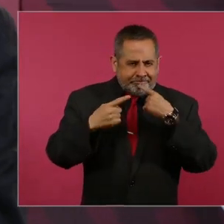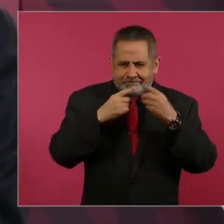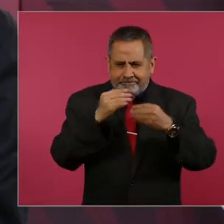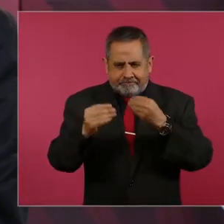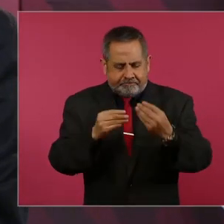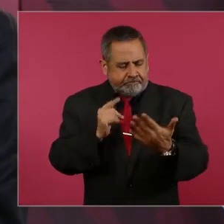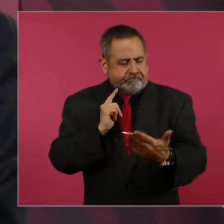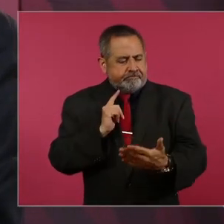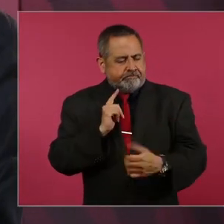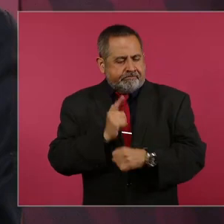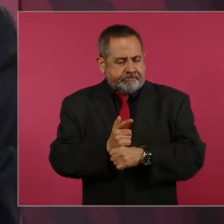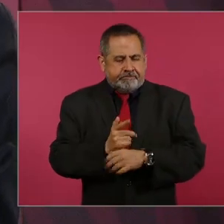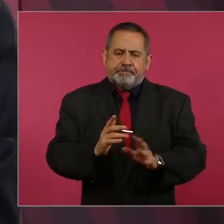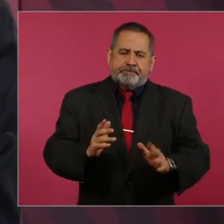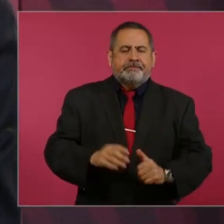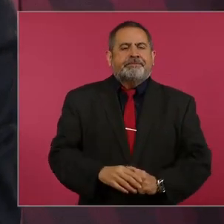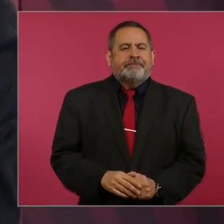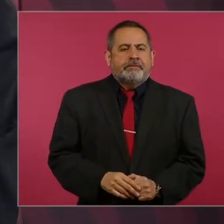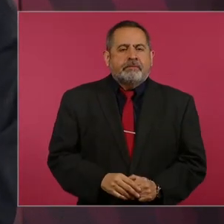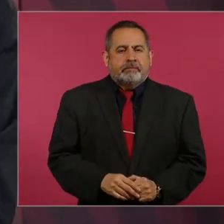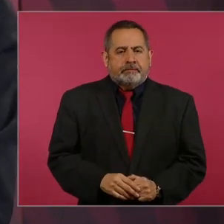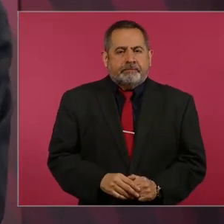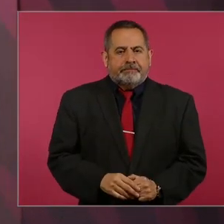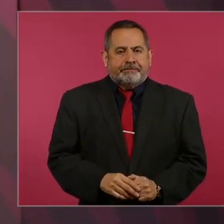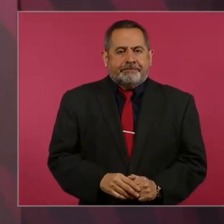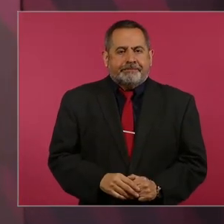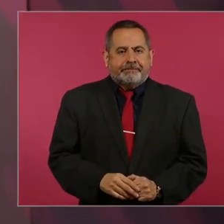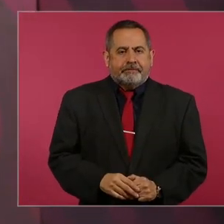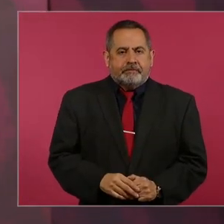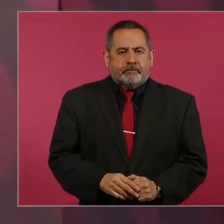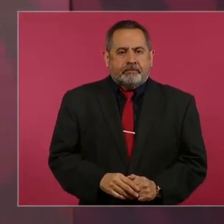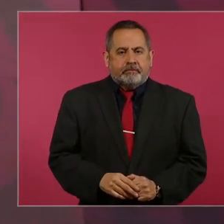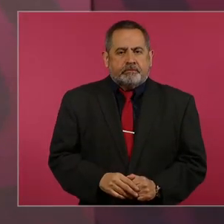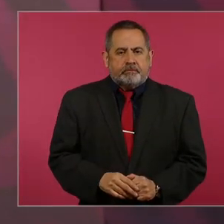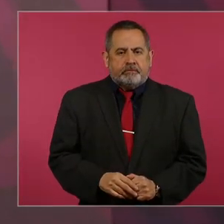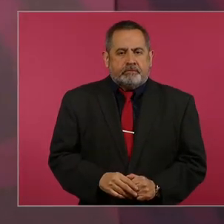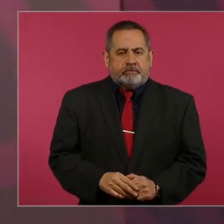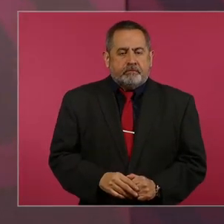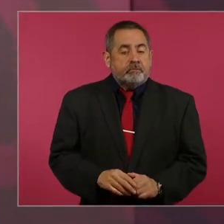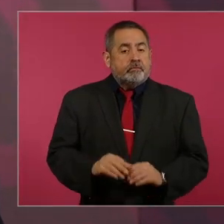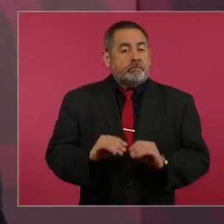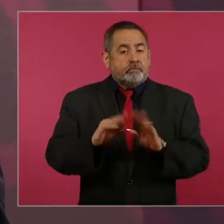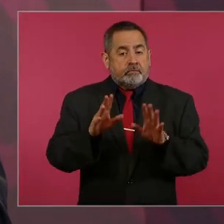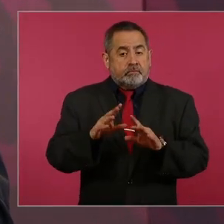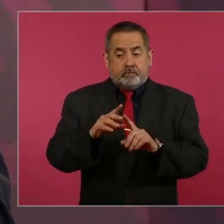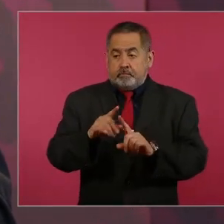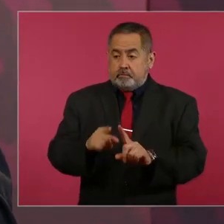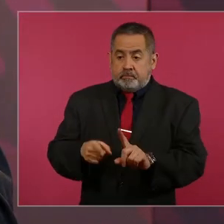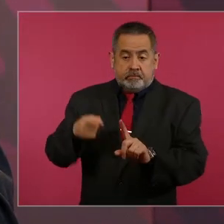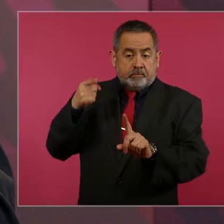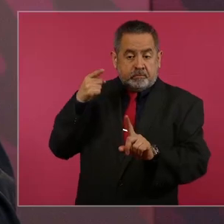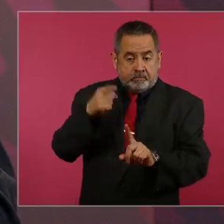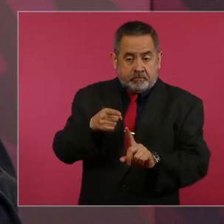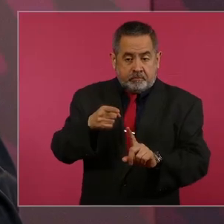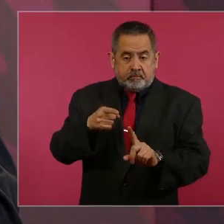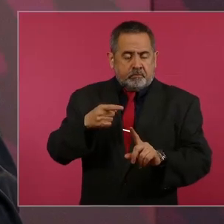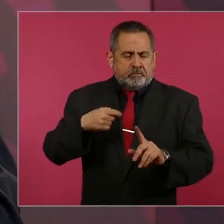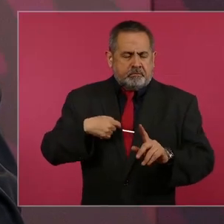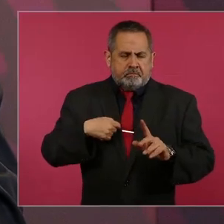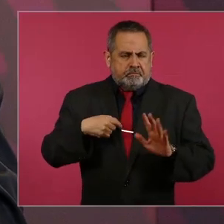Desde luego no tenemos el propósito de